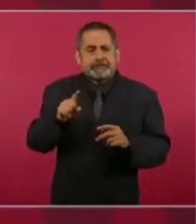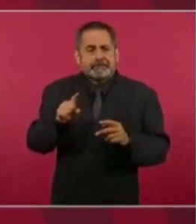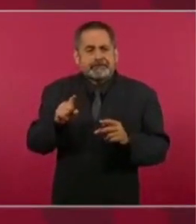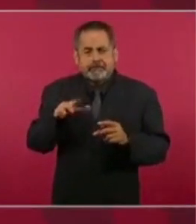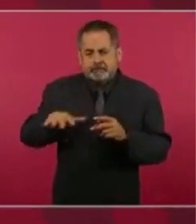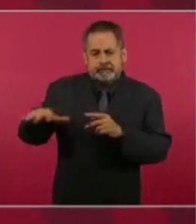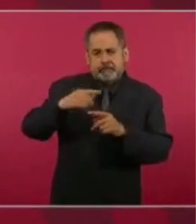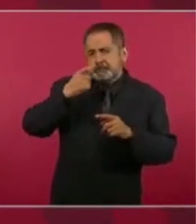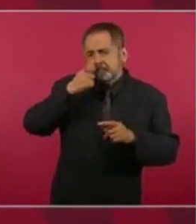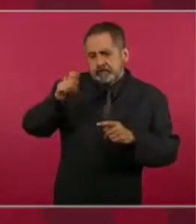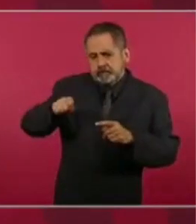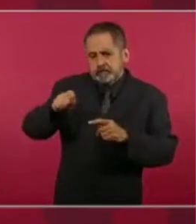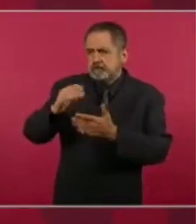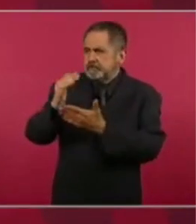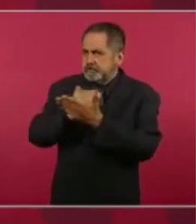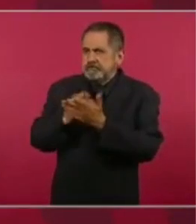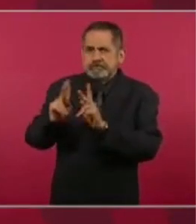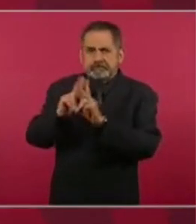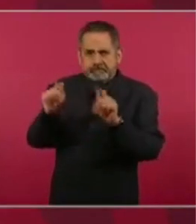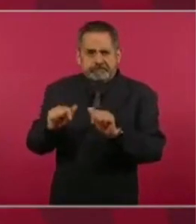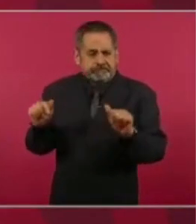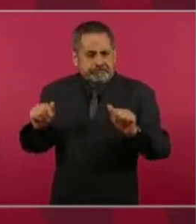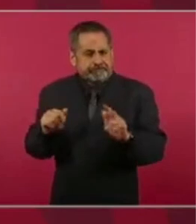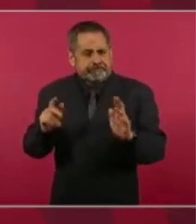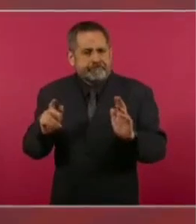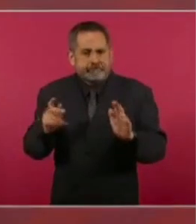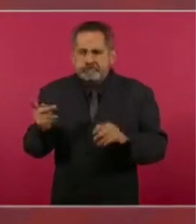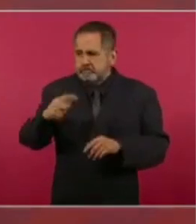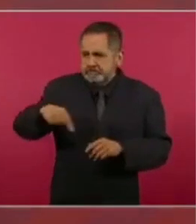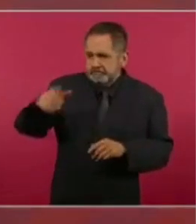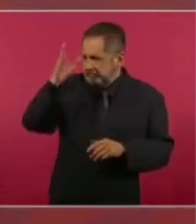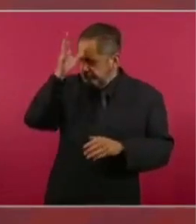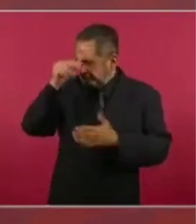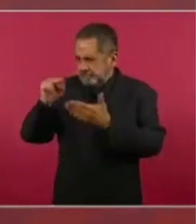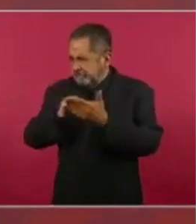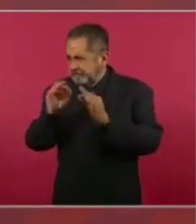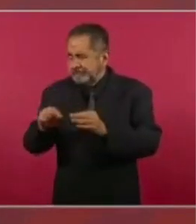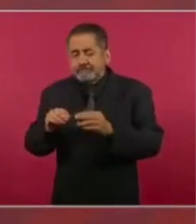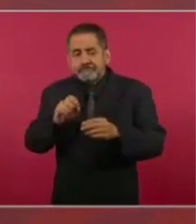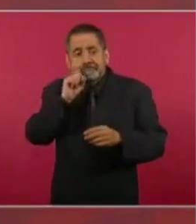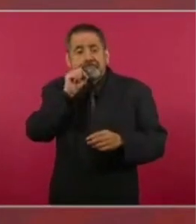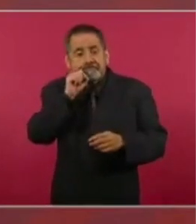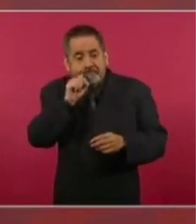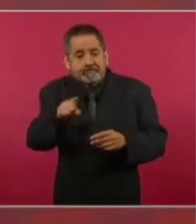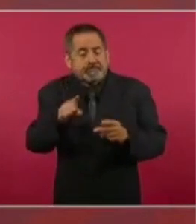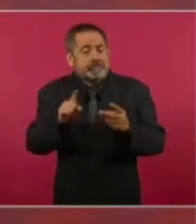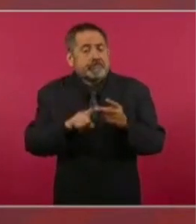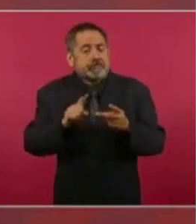en Ucrania y llegar a acuerdos, sino conseguir